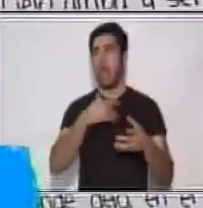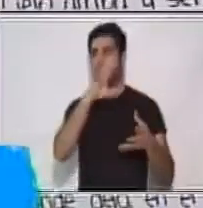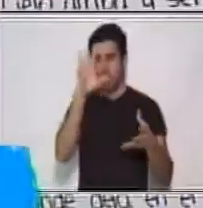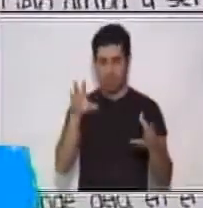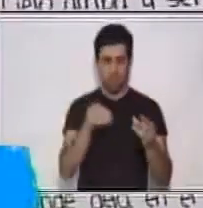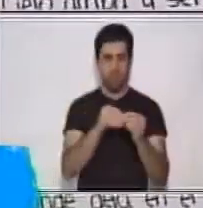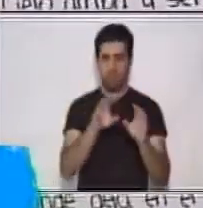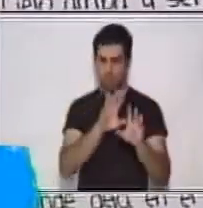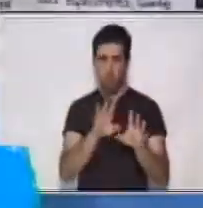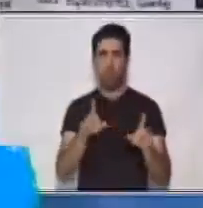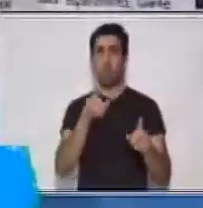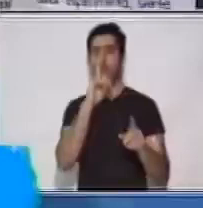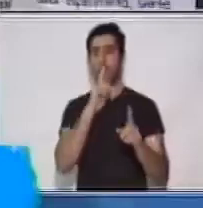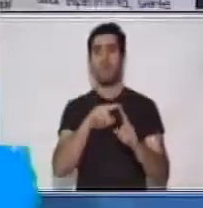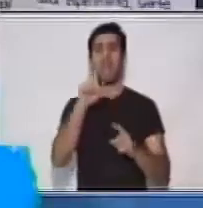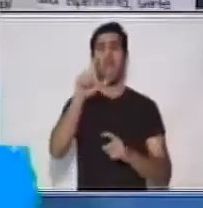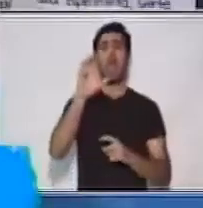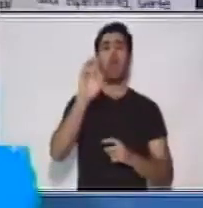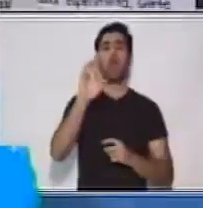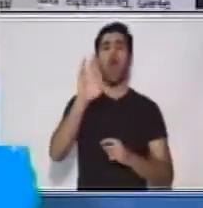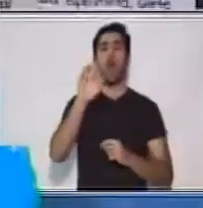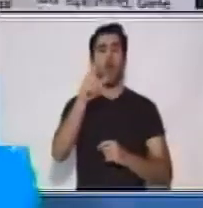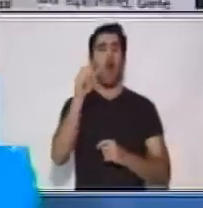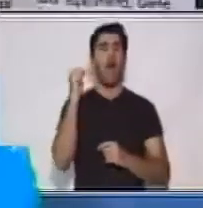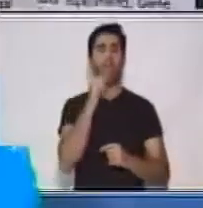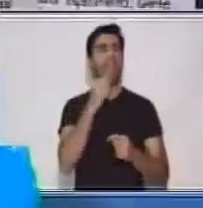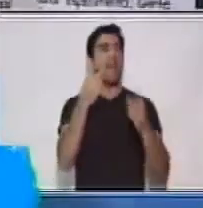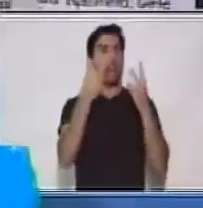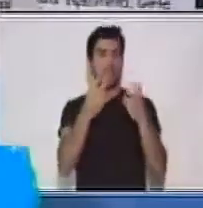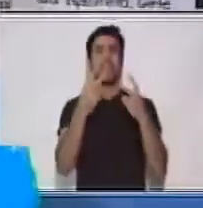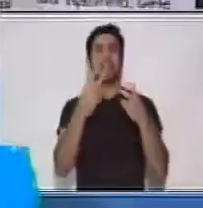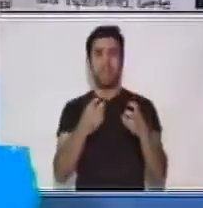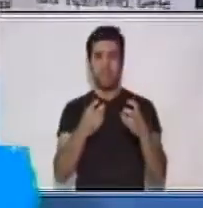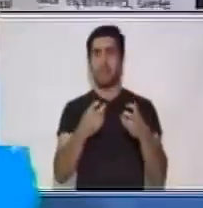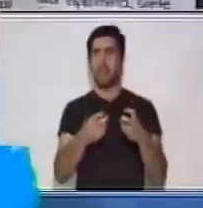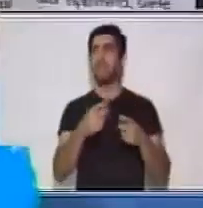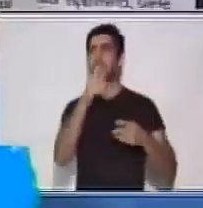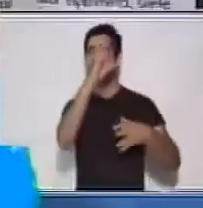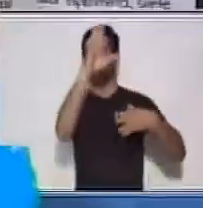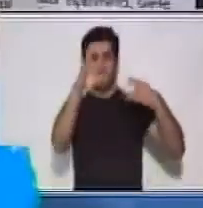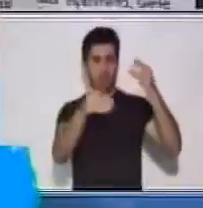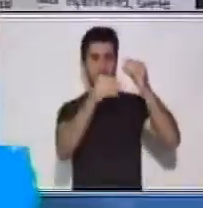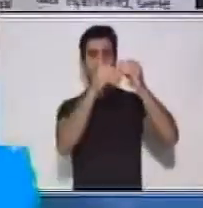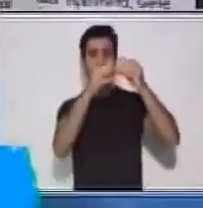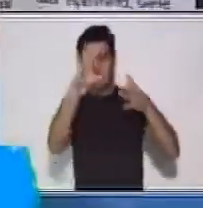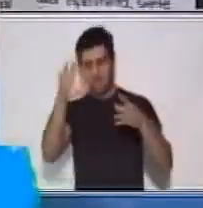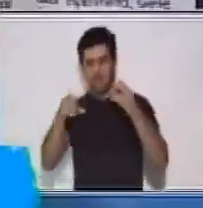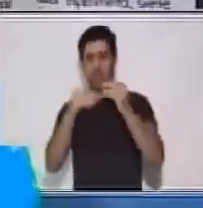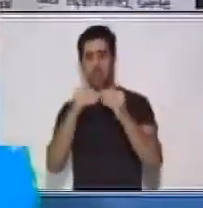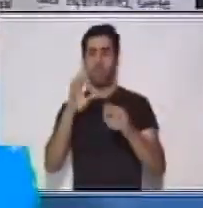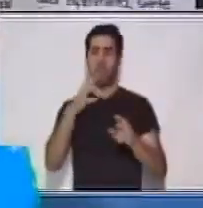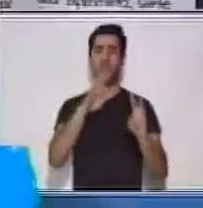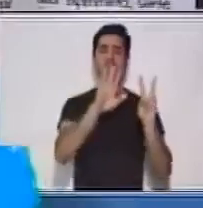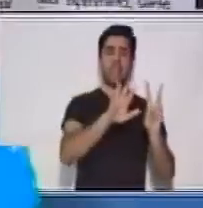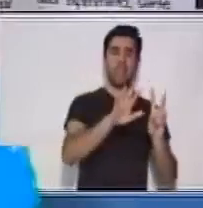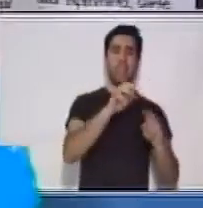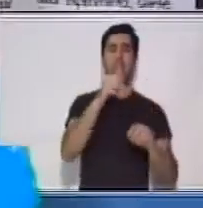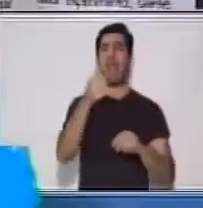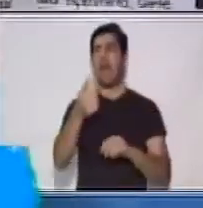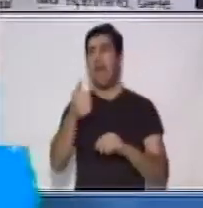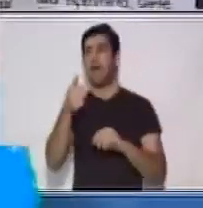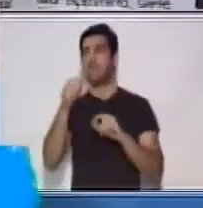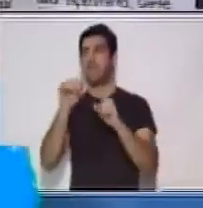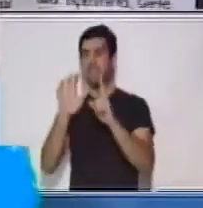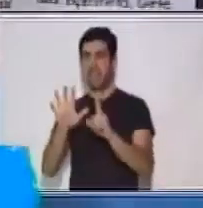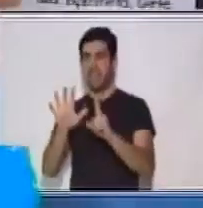se repite constantemente. Y aquí pues combina versos consonánticos de 7 a 10 sílabas. Lo que te